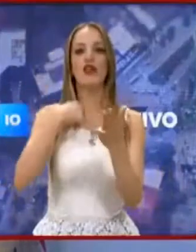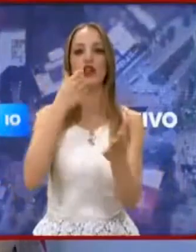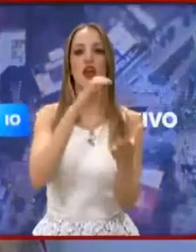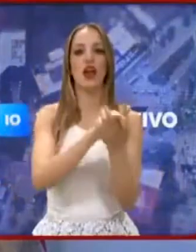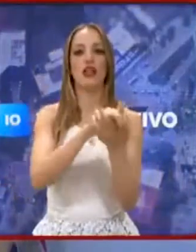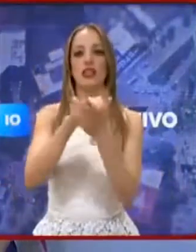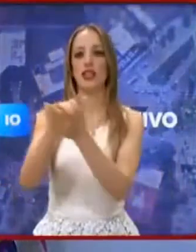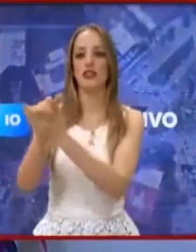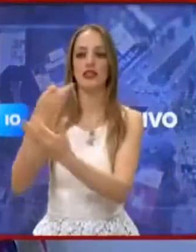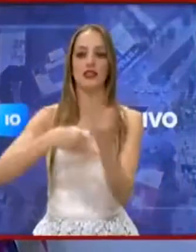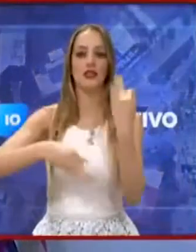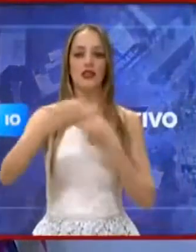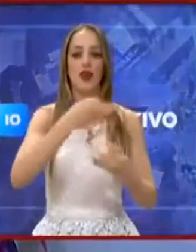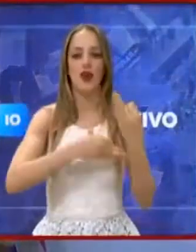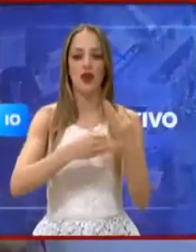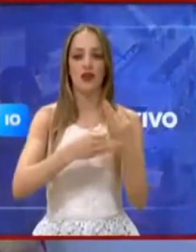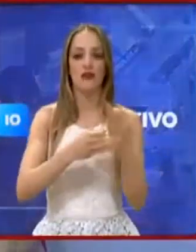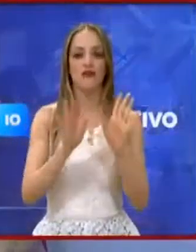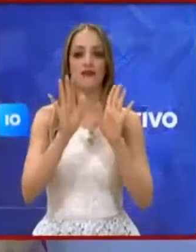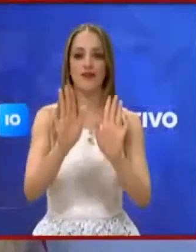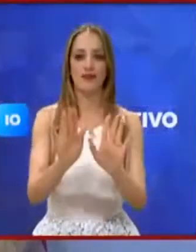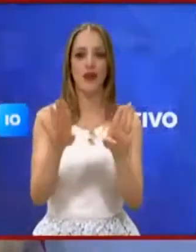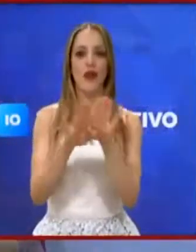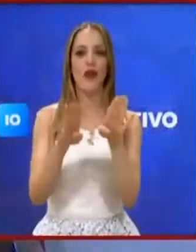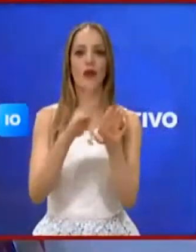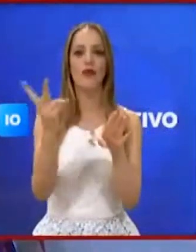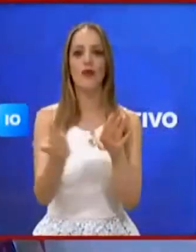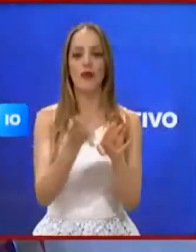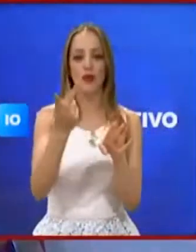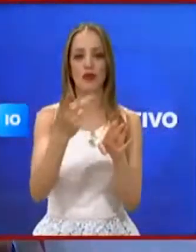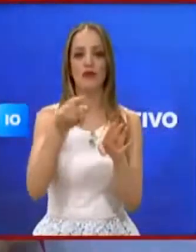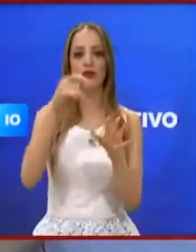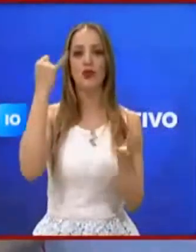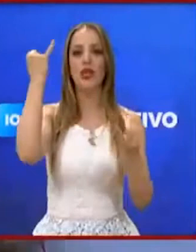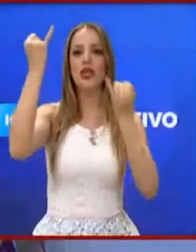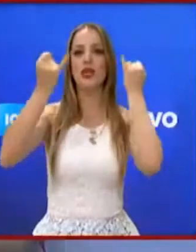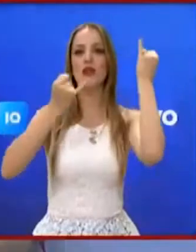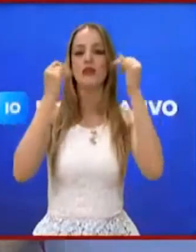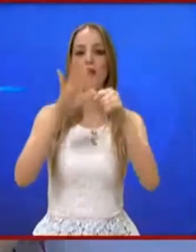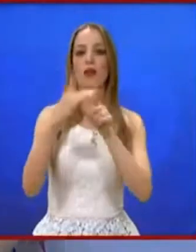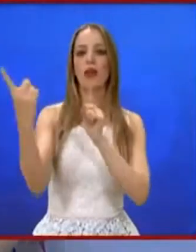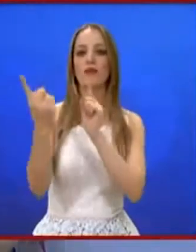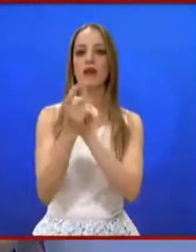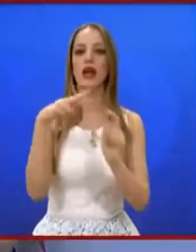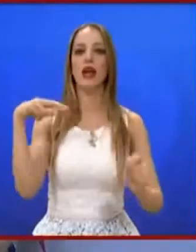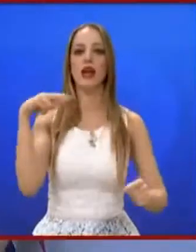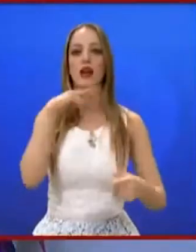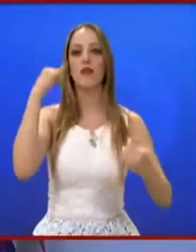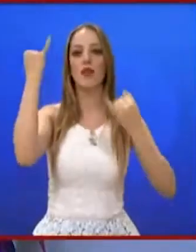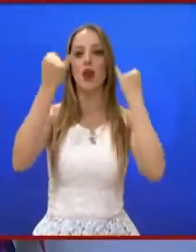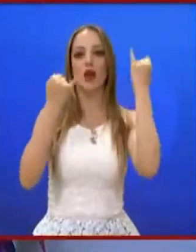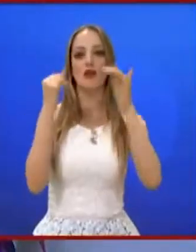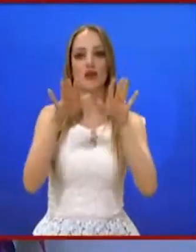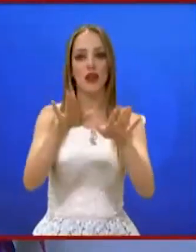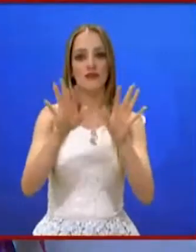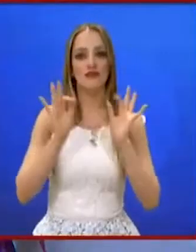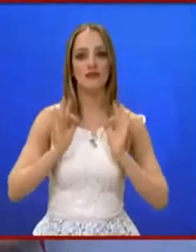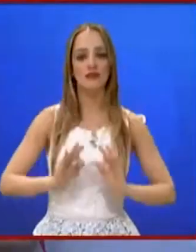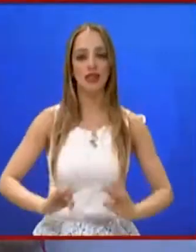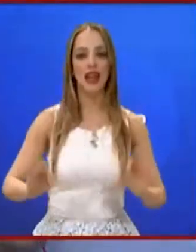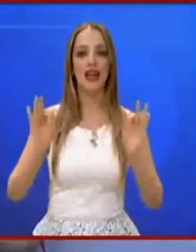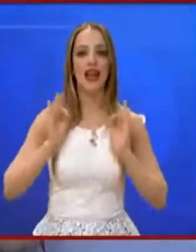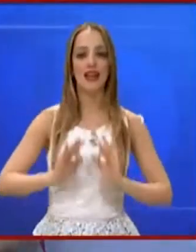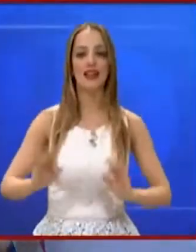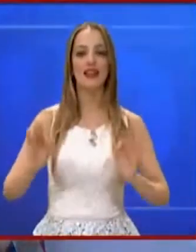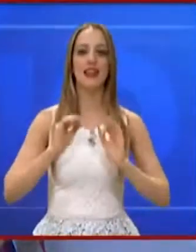todo mundo. ¿Cómo no ilusionarte con cualquiera? ¿De dónde viene que tan rápido nos emocionamos y nos